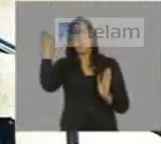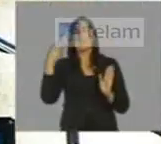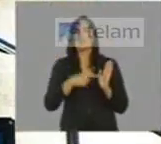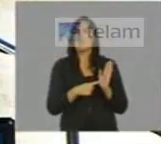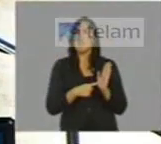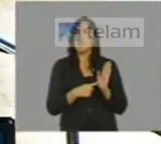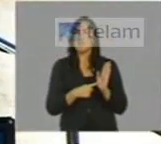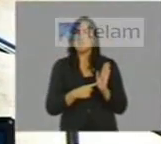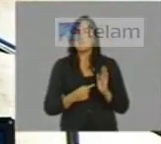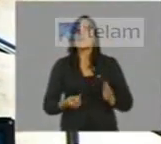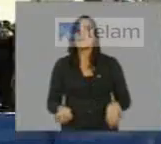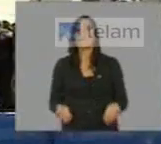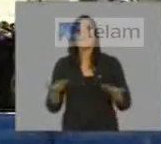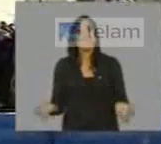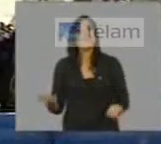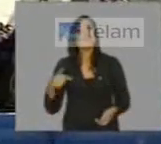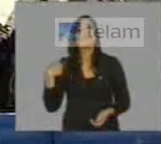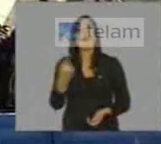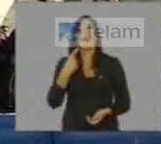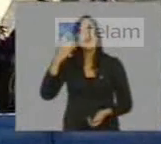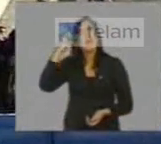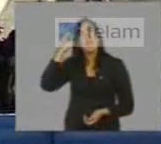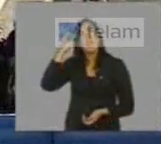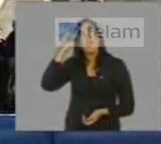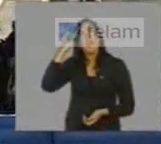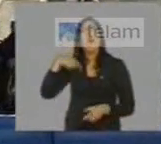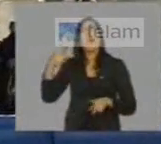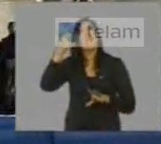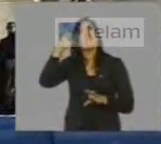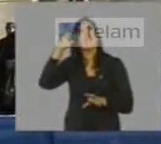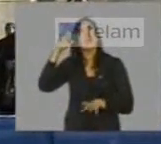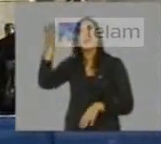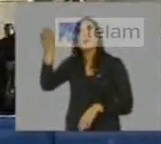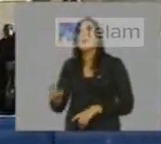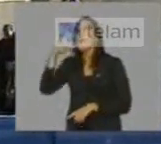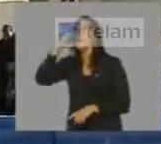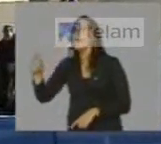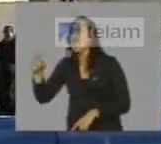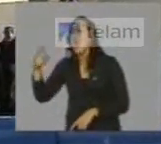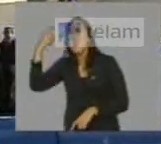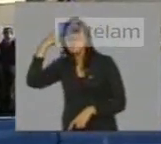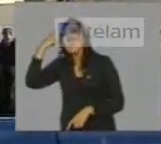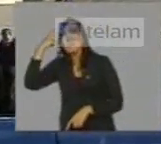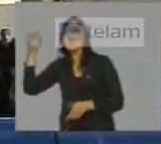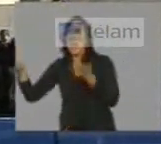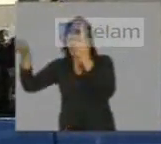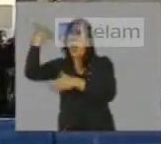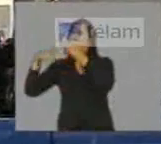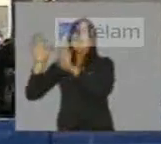eso, recordar a Belgrano hay que recordarlo contextualizado también en nuestra época. Y yo les